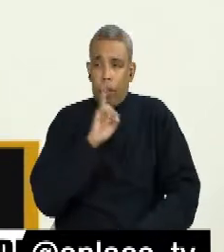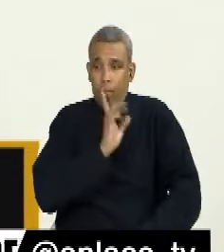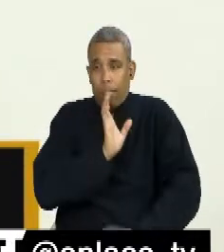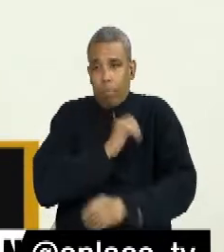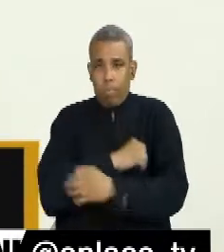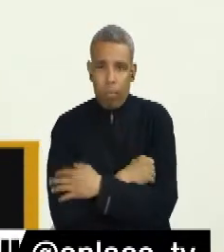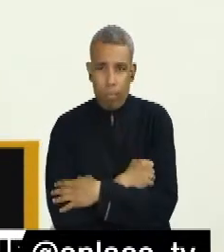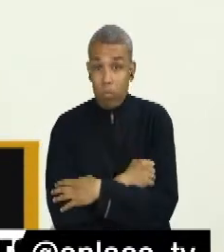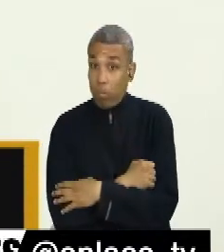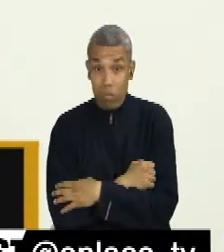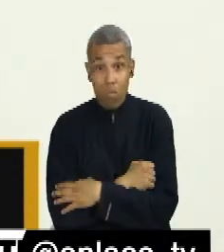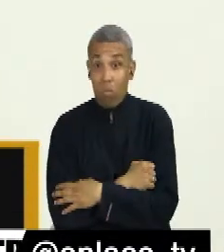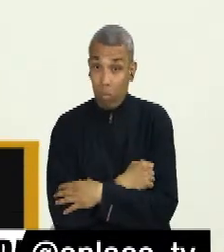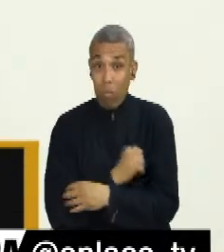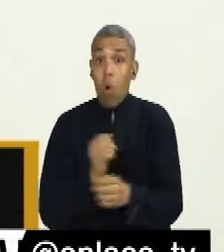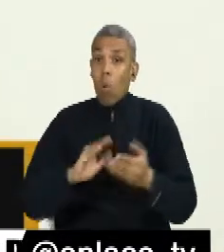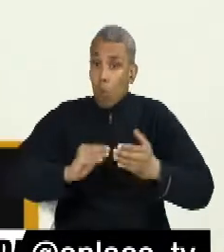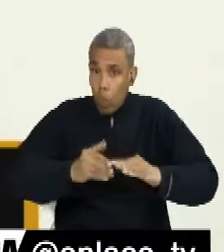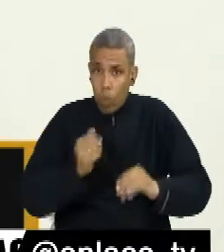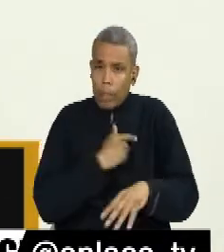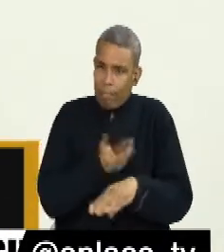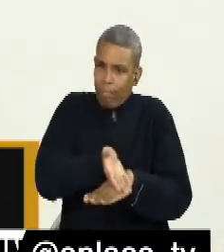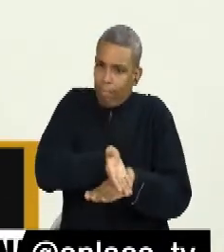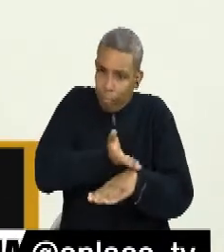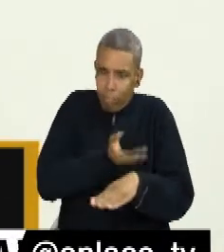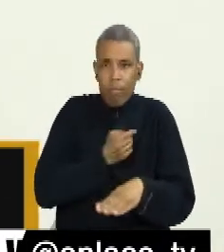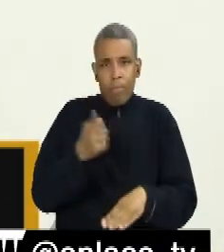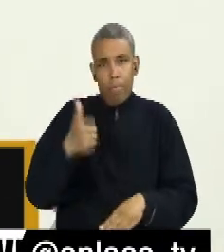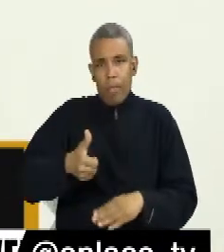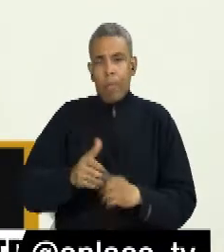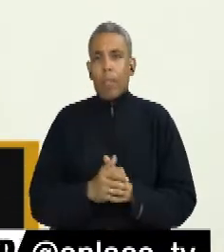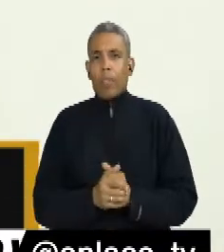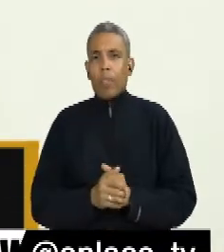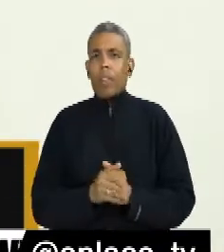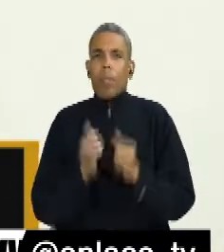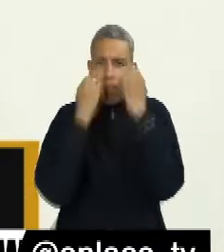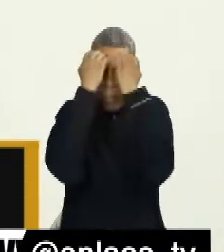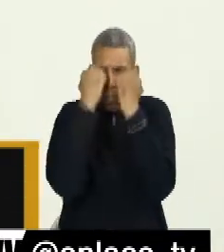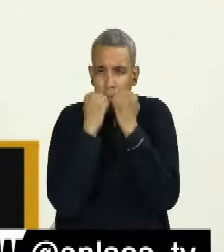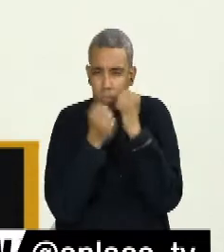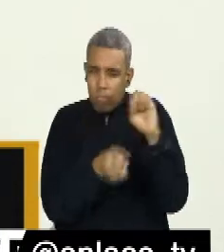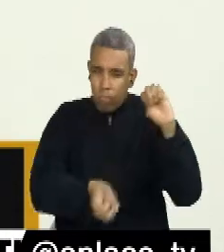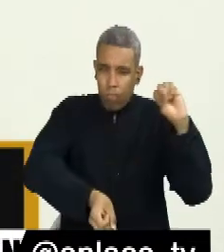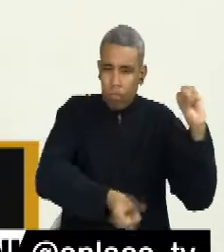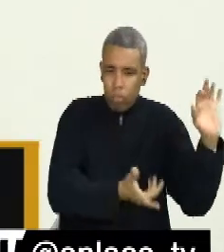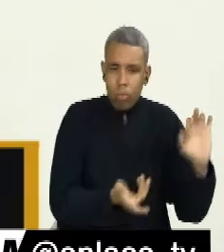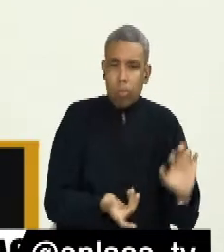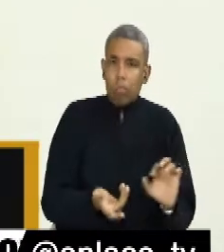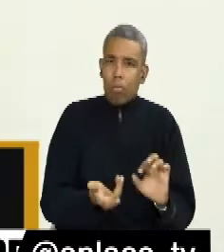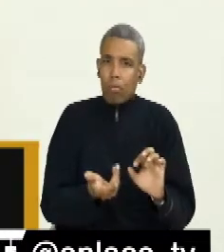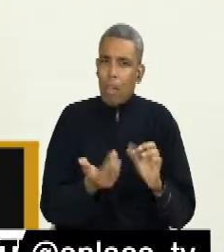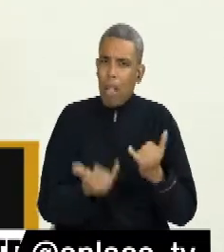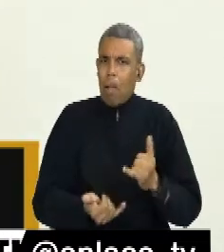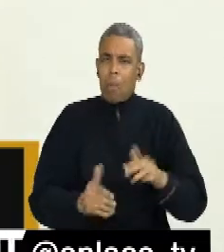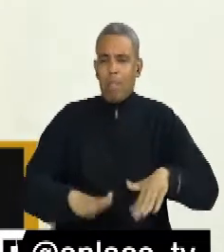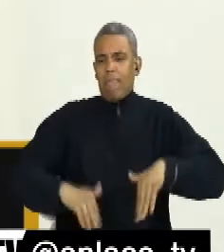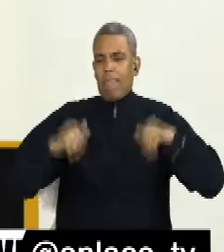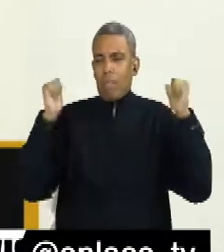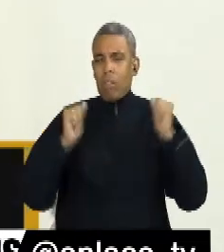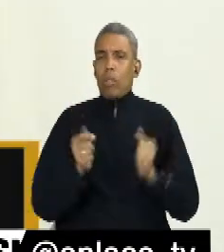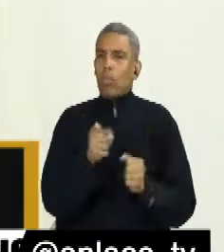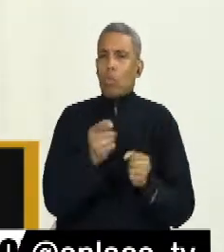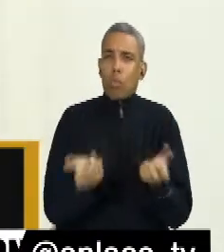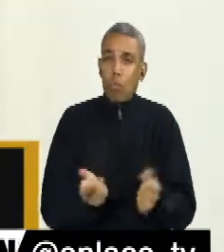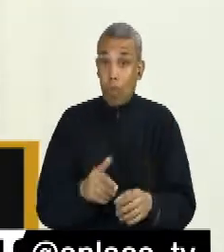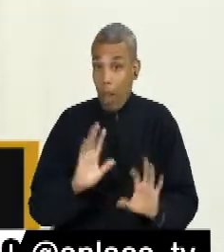engavetados. ¿Prórroga de entrega de armas y también eso en las veredales, cómo la reciben? No, eso fue acordado y está en la línea desde el momento en que se firma